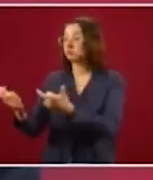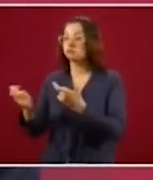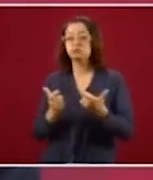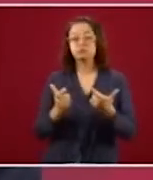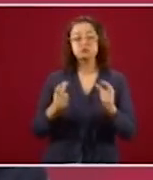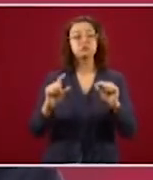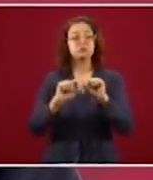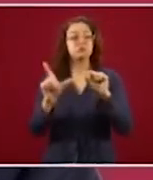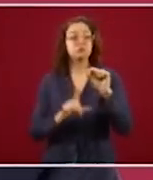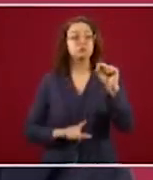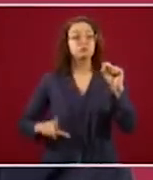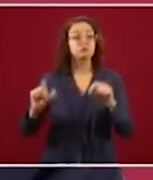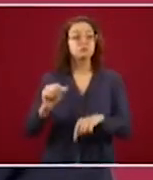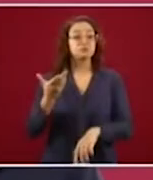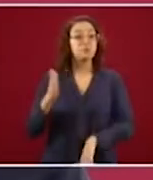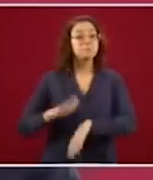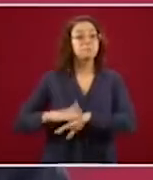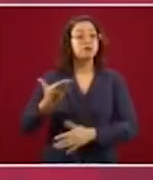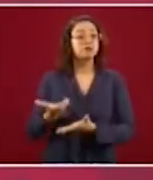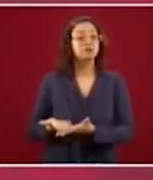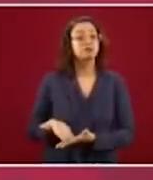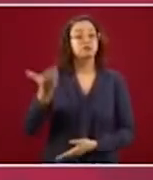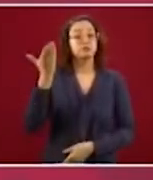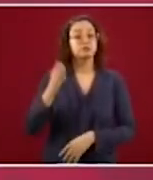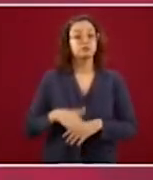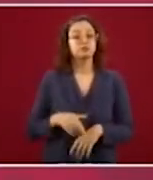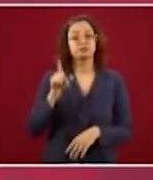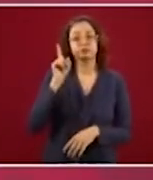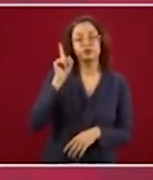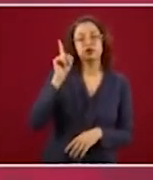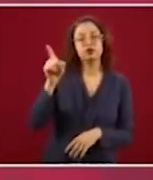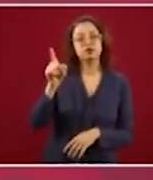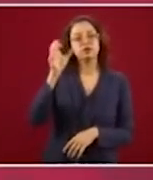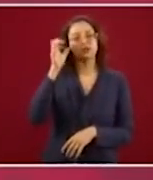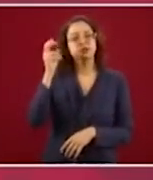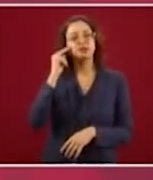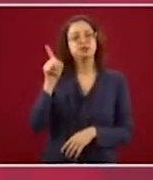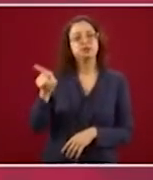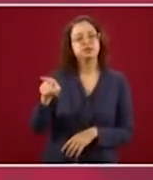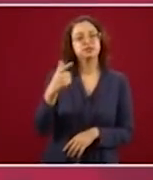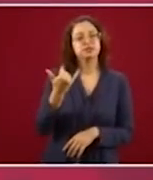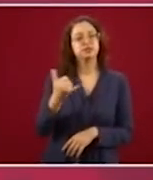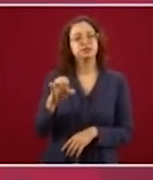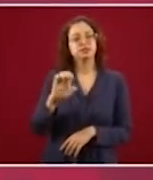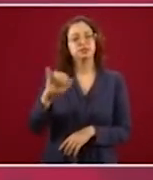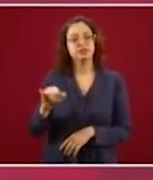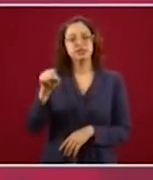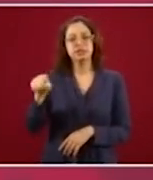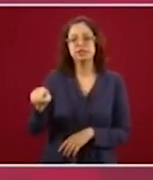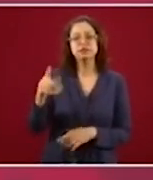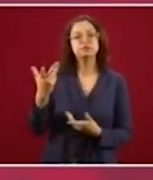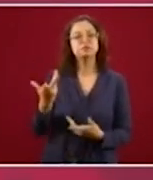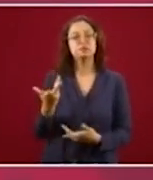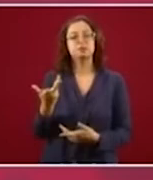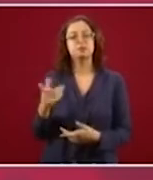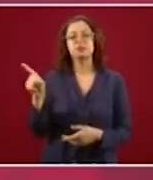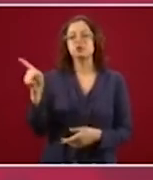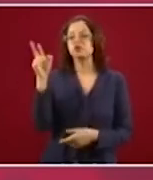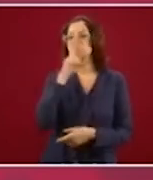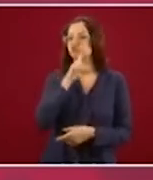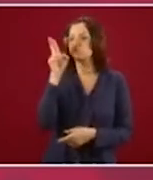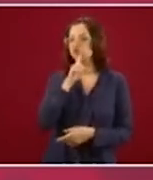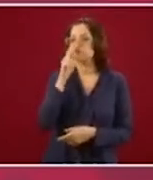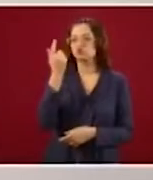por encima del yin que es de los más fuertes la moneda rusa